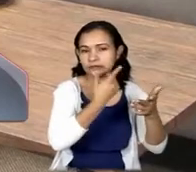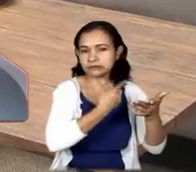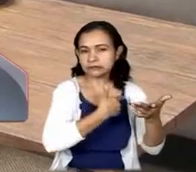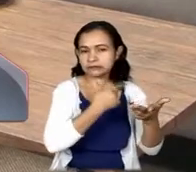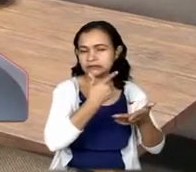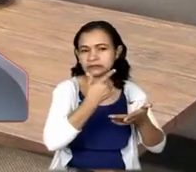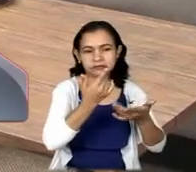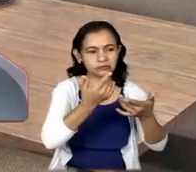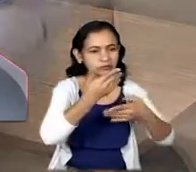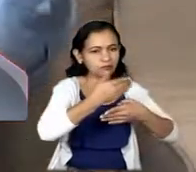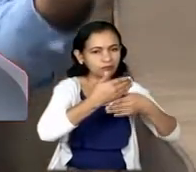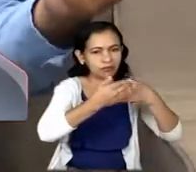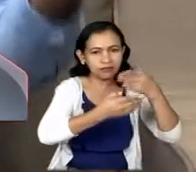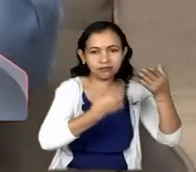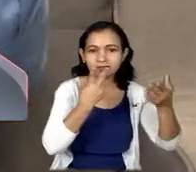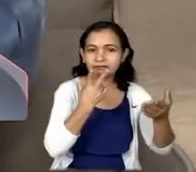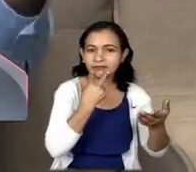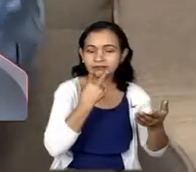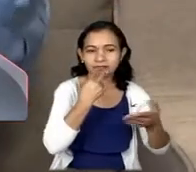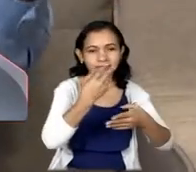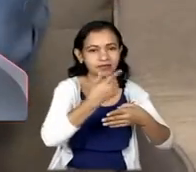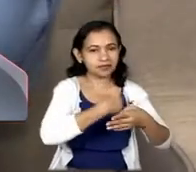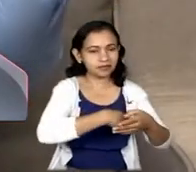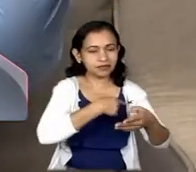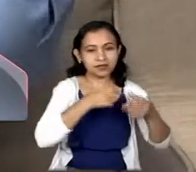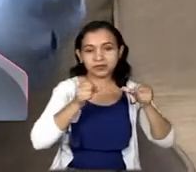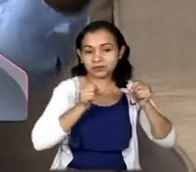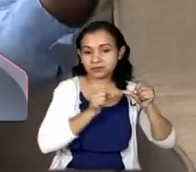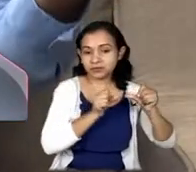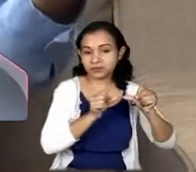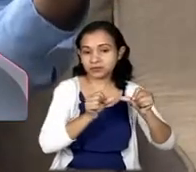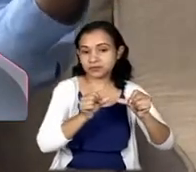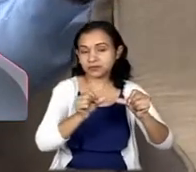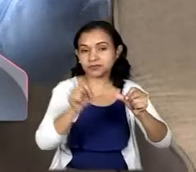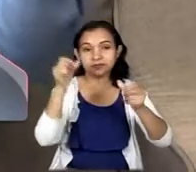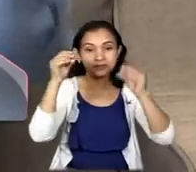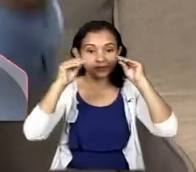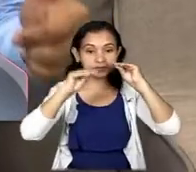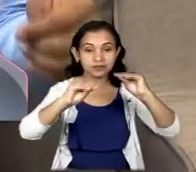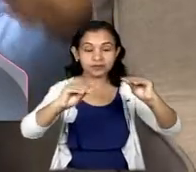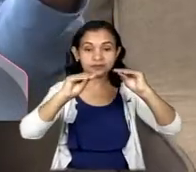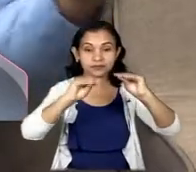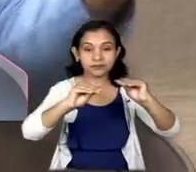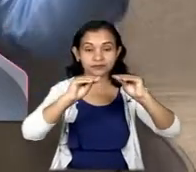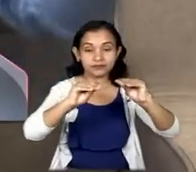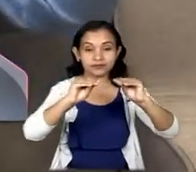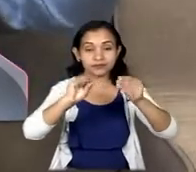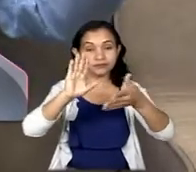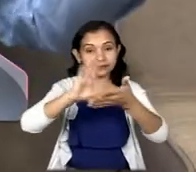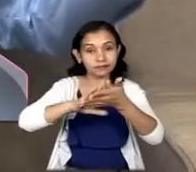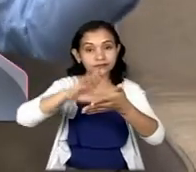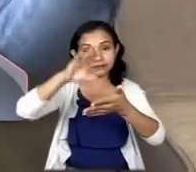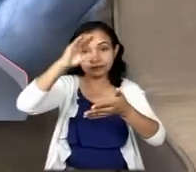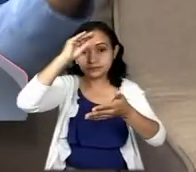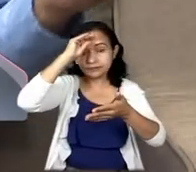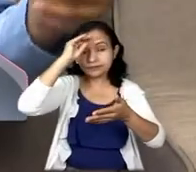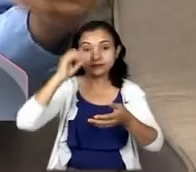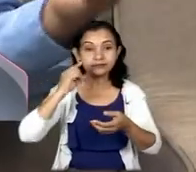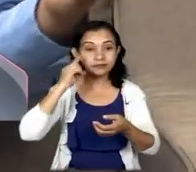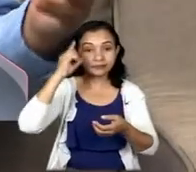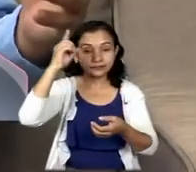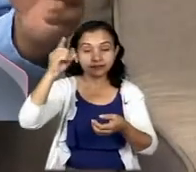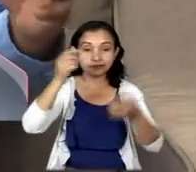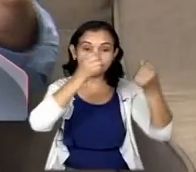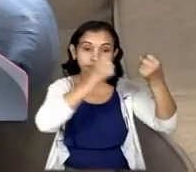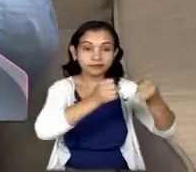toda la infraestructura. Y a continuación, toda la continuidad académica para formar y para continuar con el desarrollo de